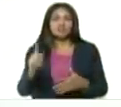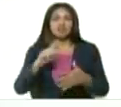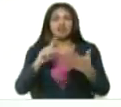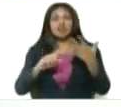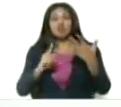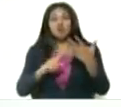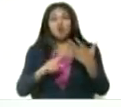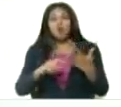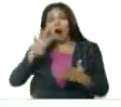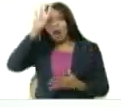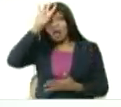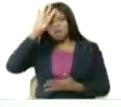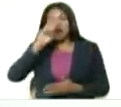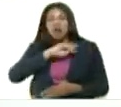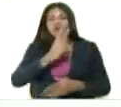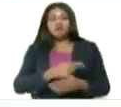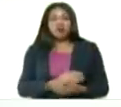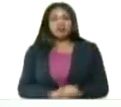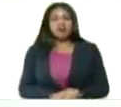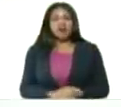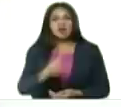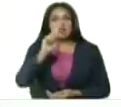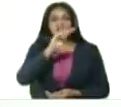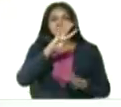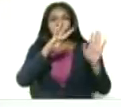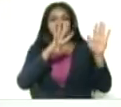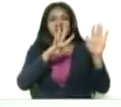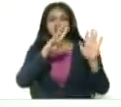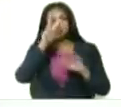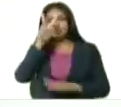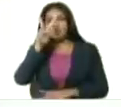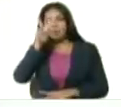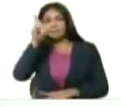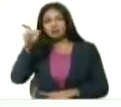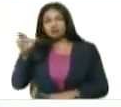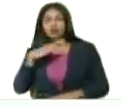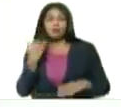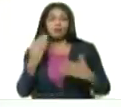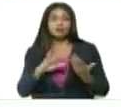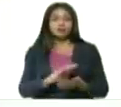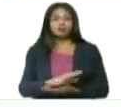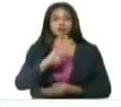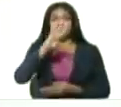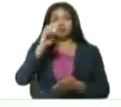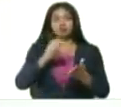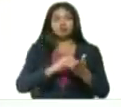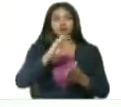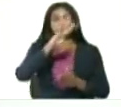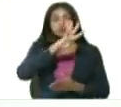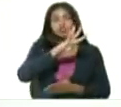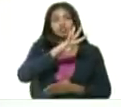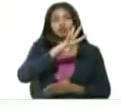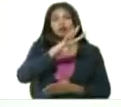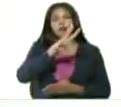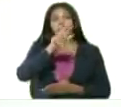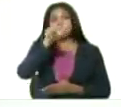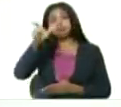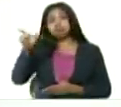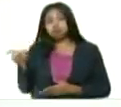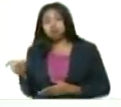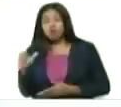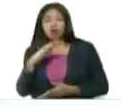Alemania, con 192 fallecidos hoy y 4.450 casos para llegar